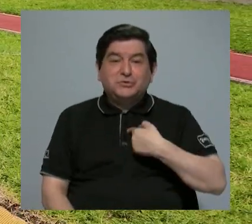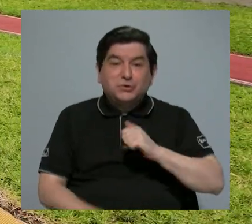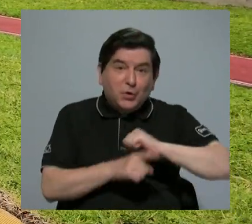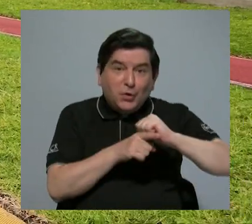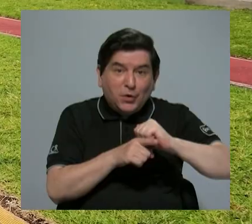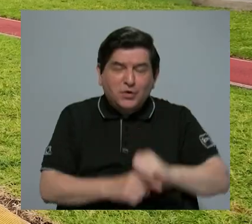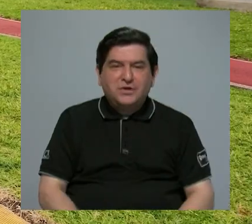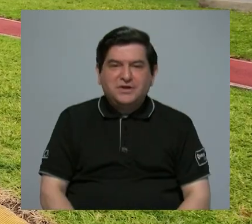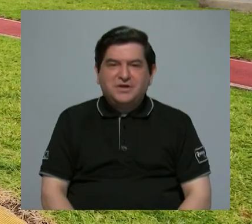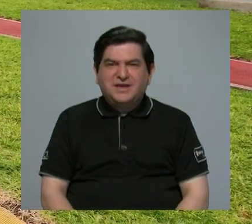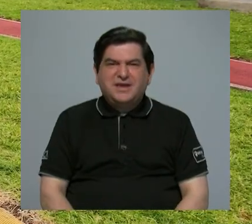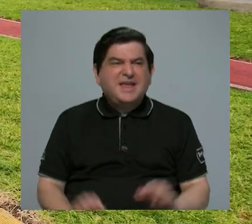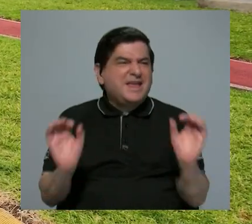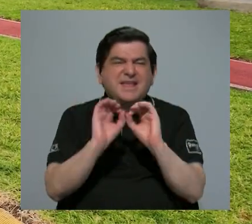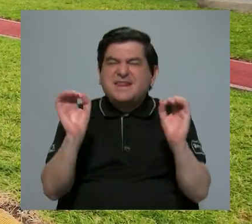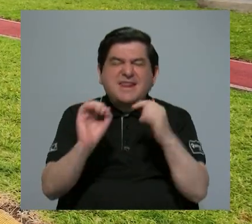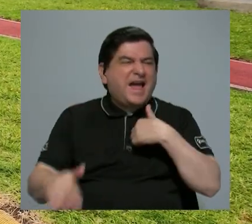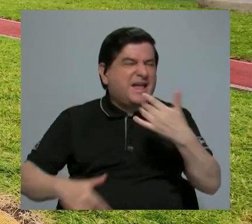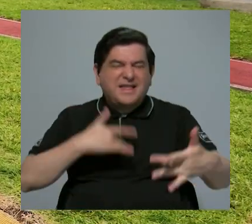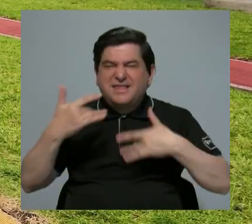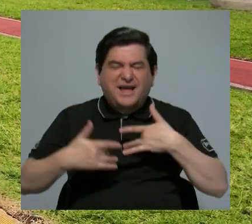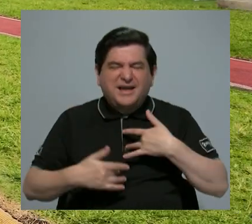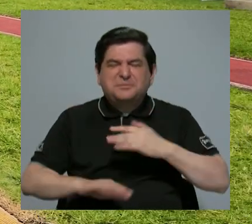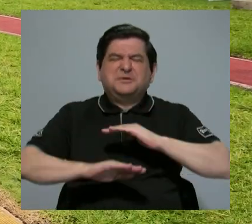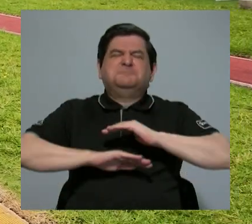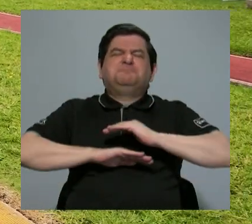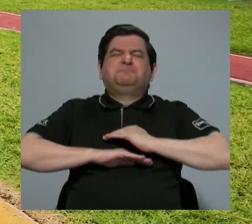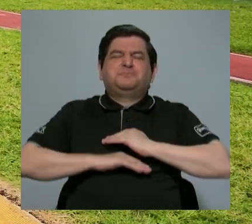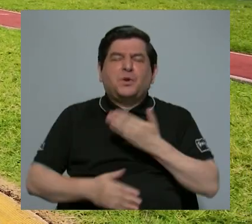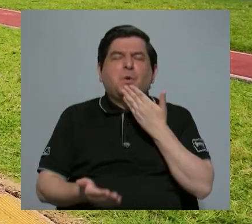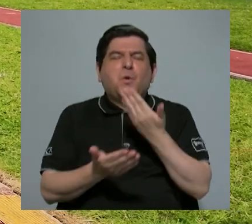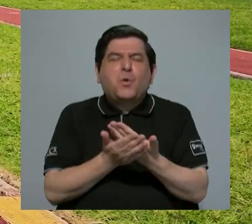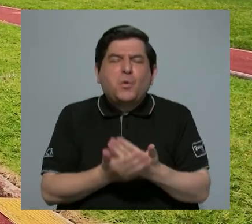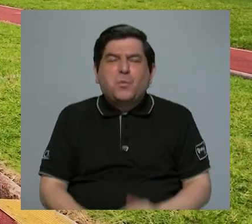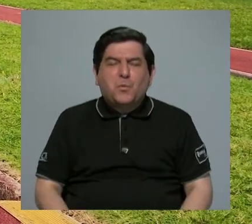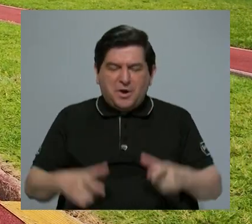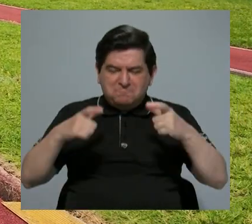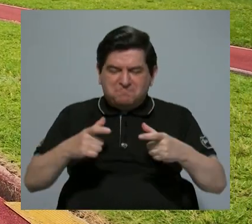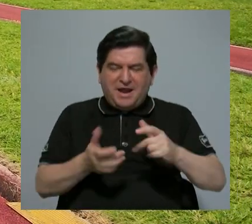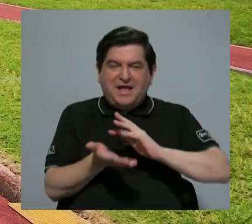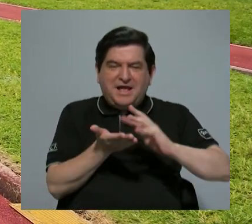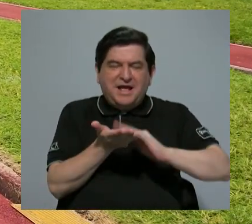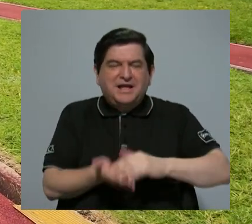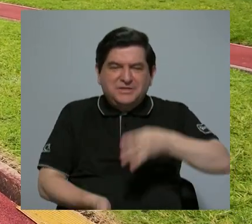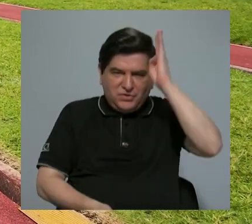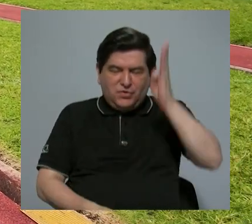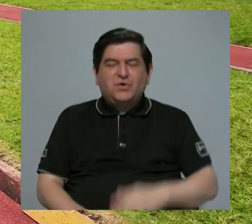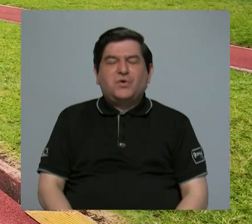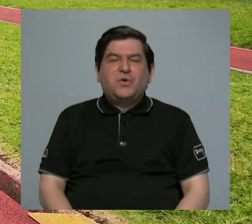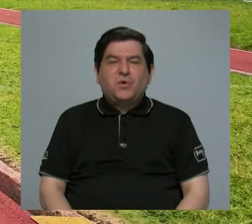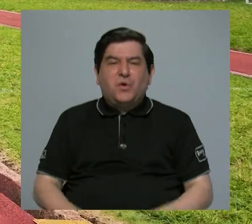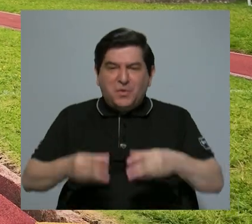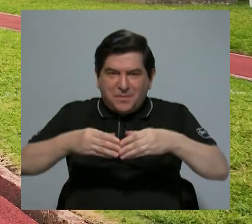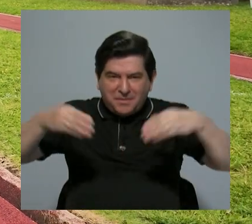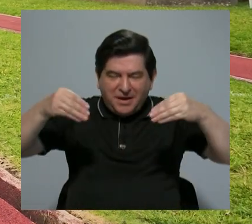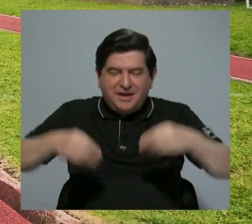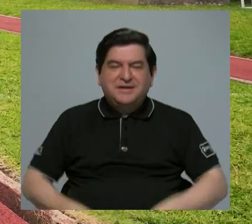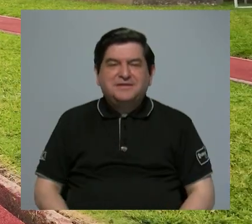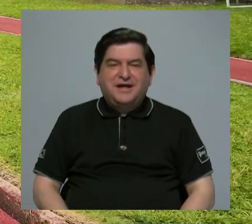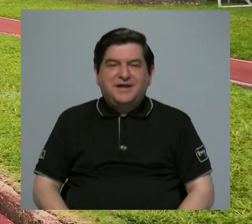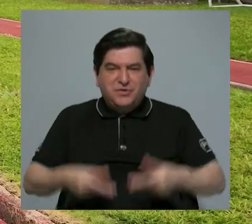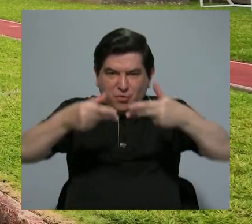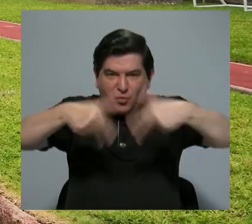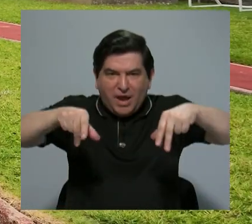entreno y no hay nada así que yo sienta que me sacie más que un buen plato de gallo pinto con plátano, huevo